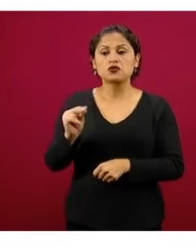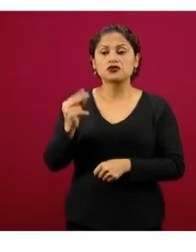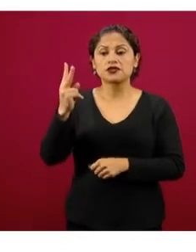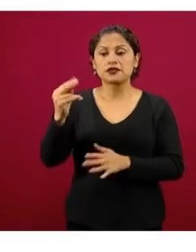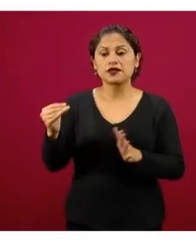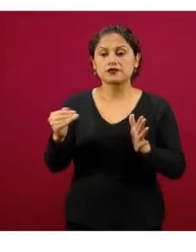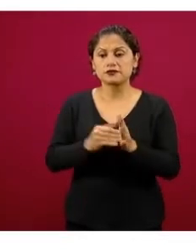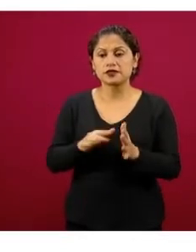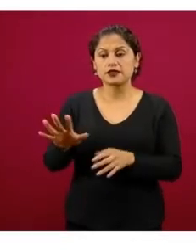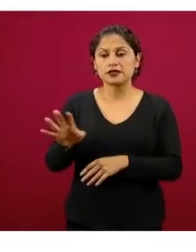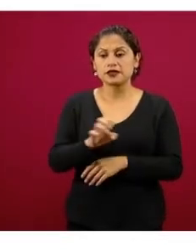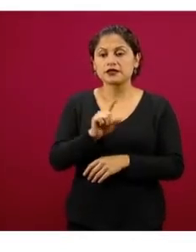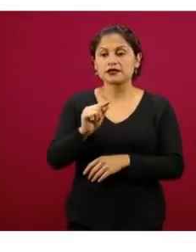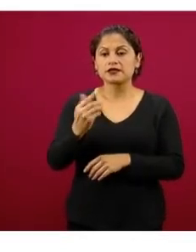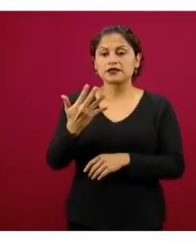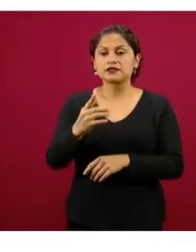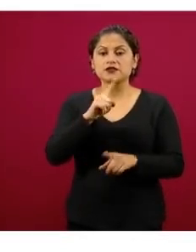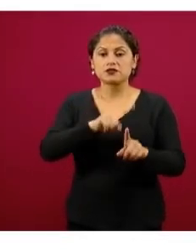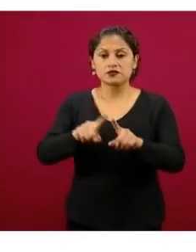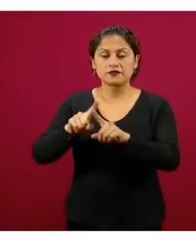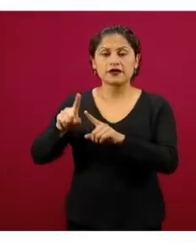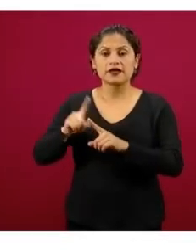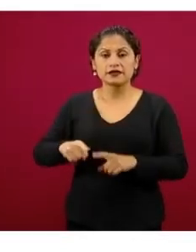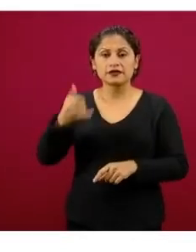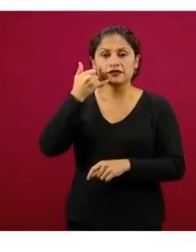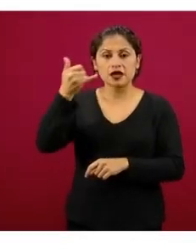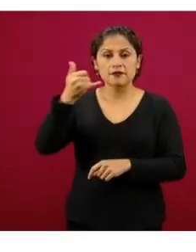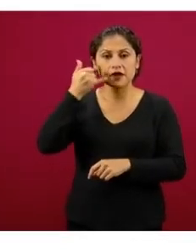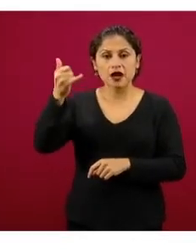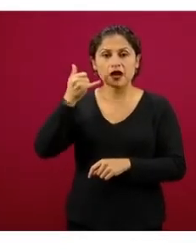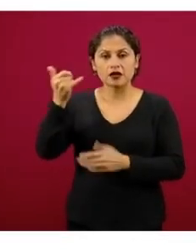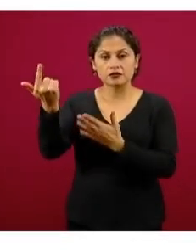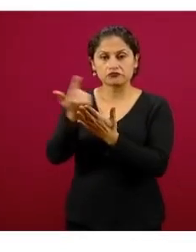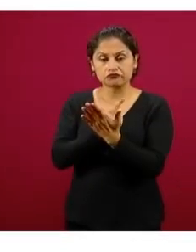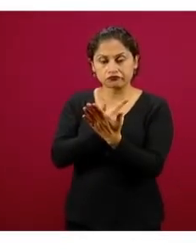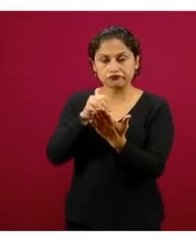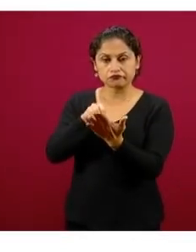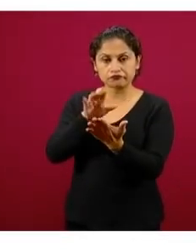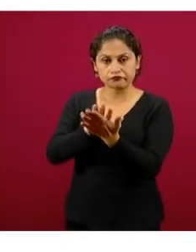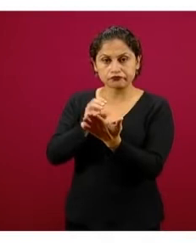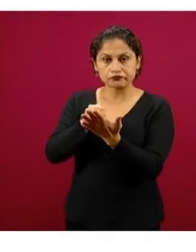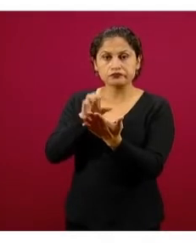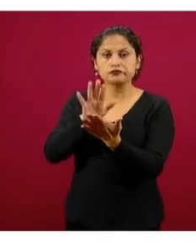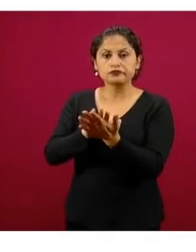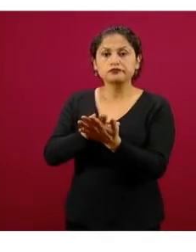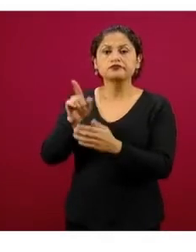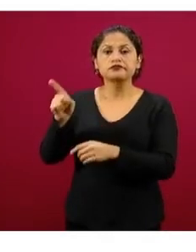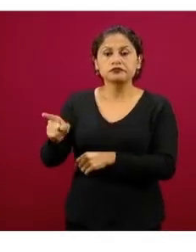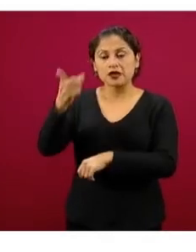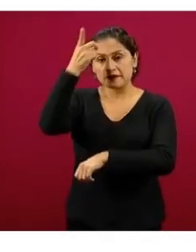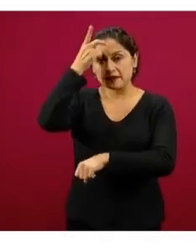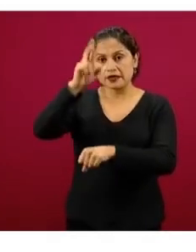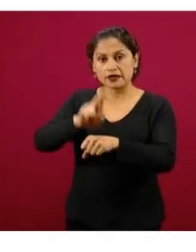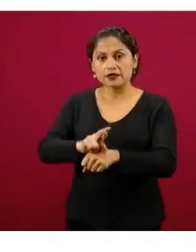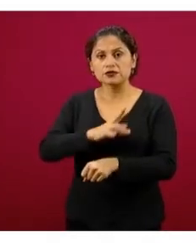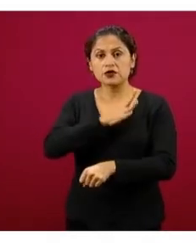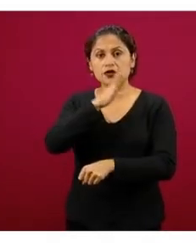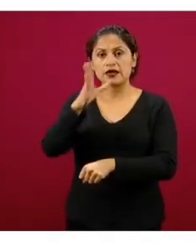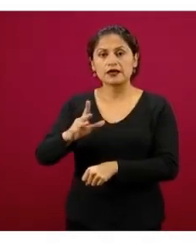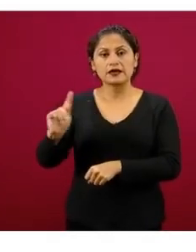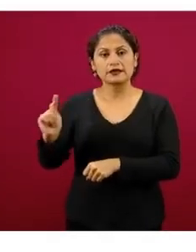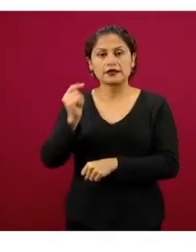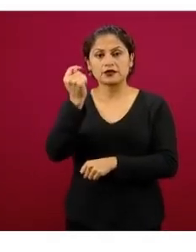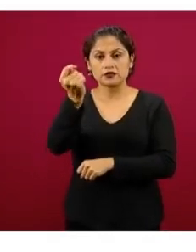81,575 llamadas. Esto lo podemos ver en un sistema de seguimiento que generó la Dirección General de Tecnologías de